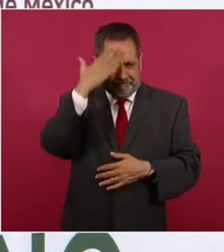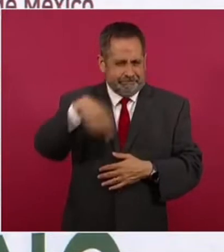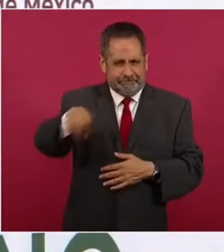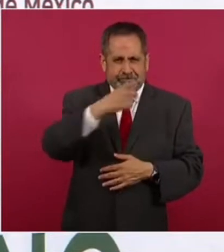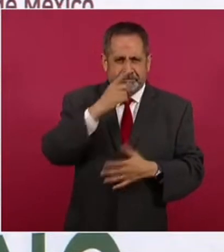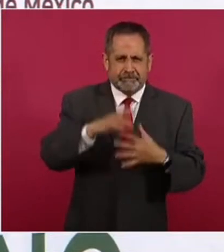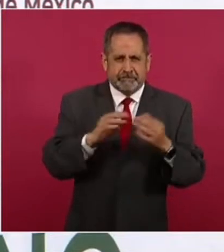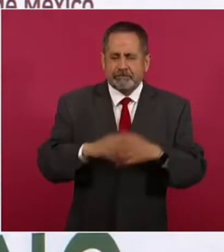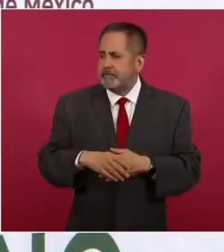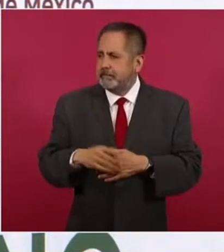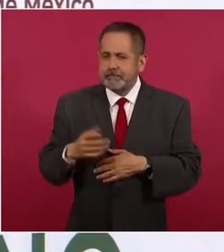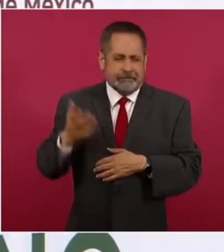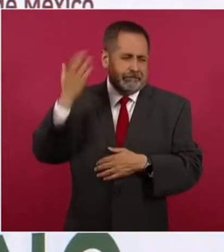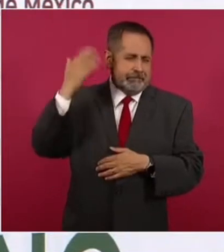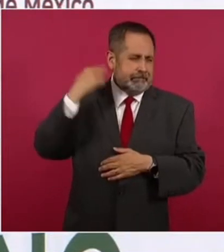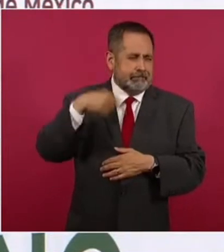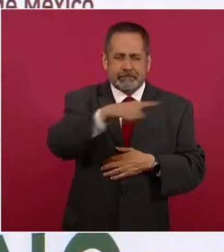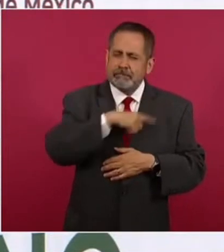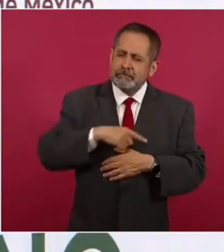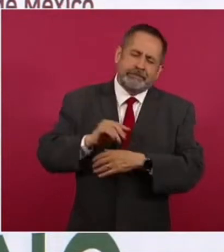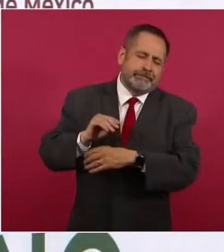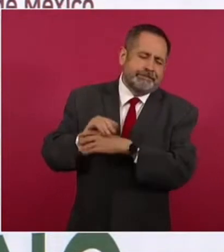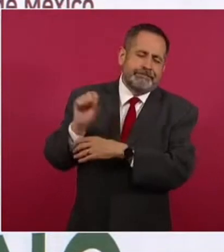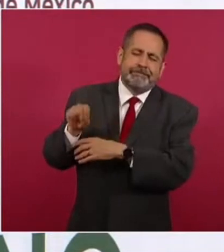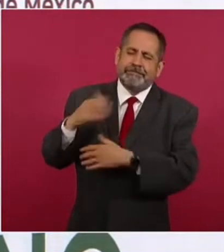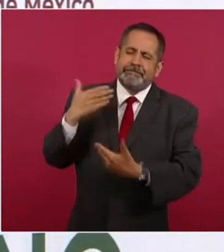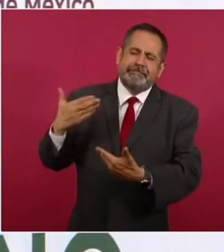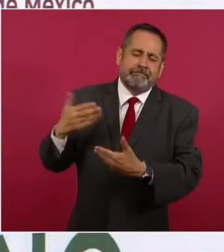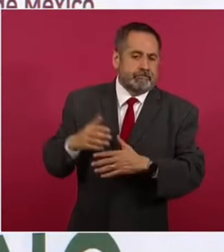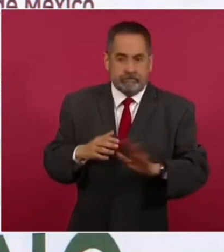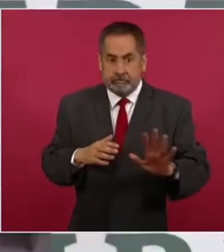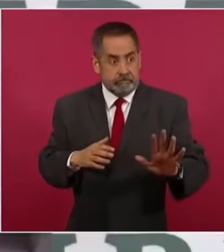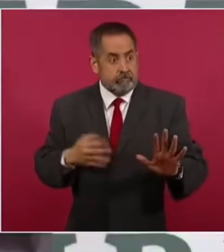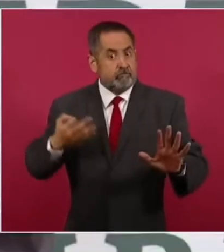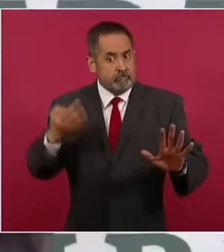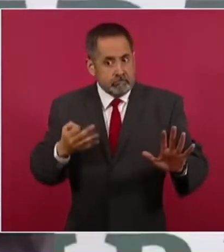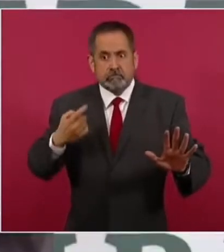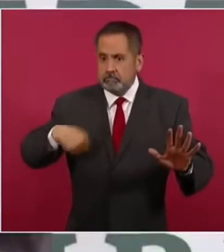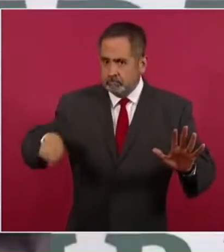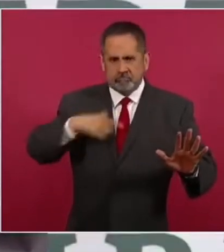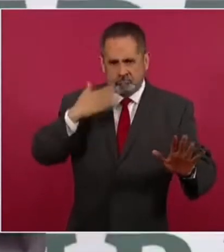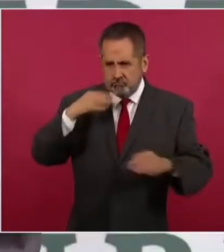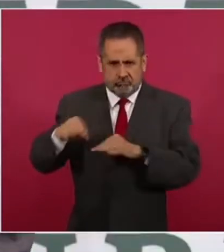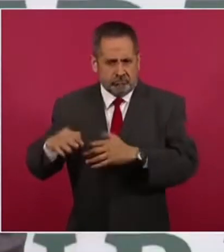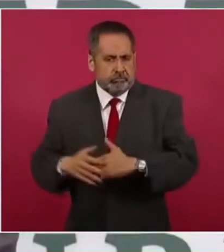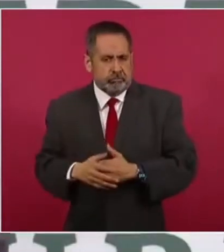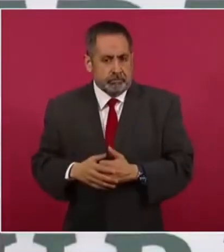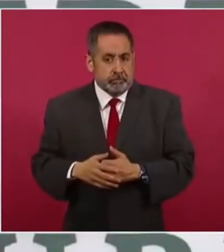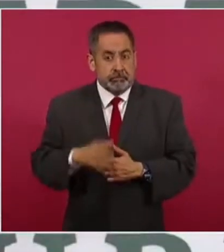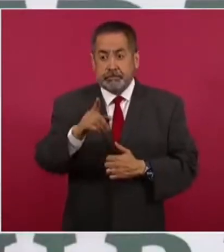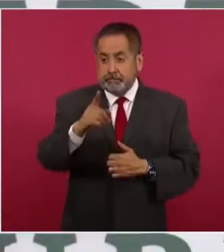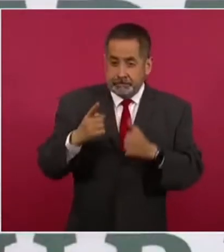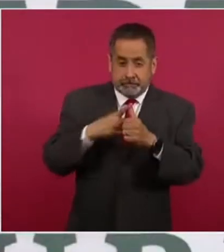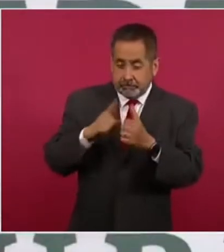para darnos el avión, era el aceptar que tal vez atender el origen